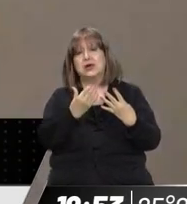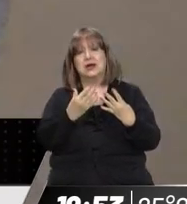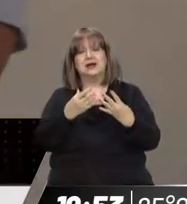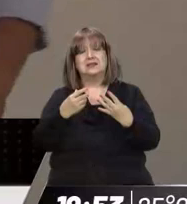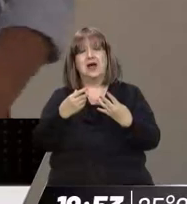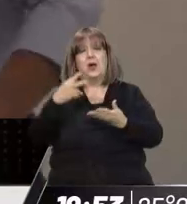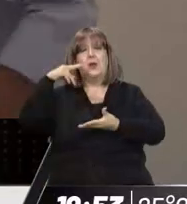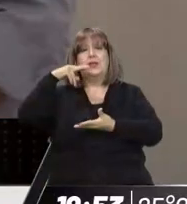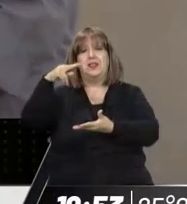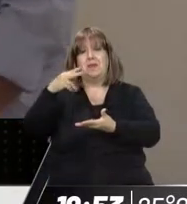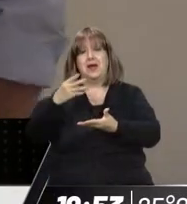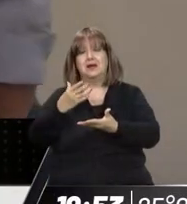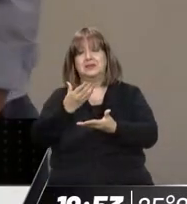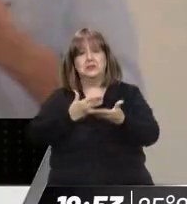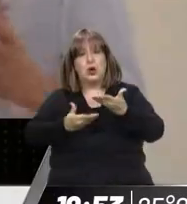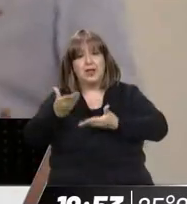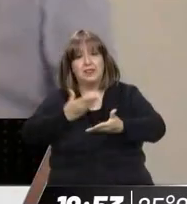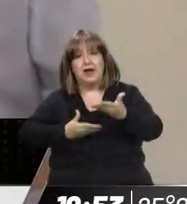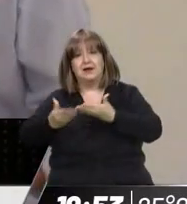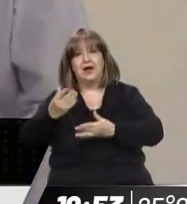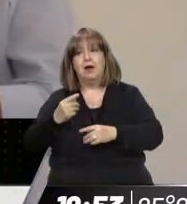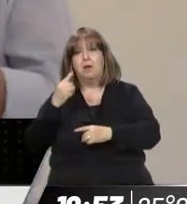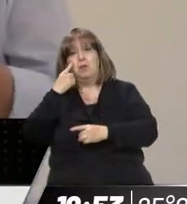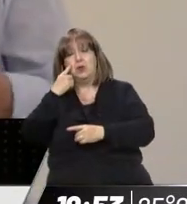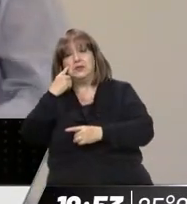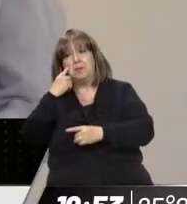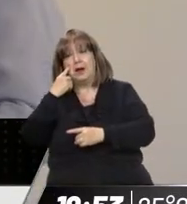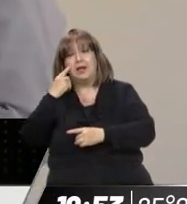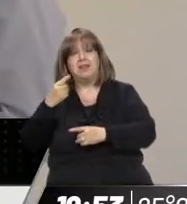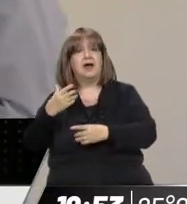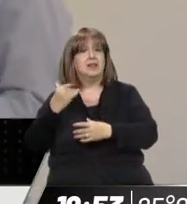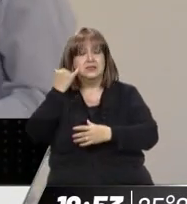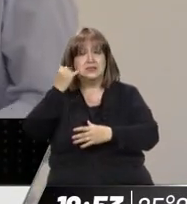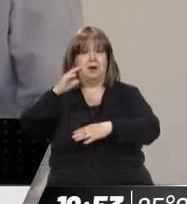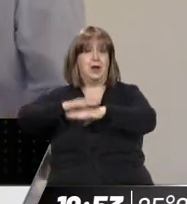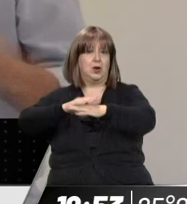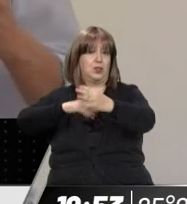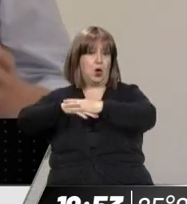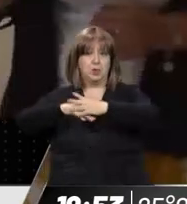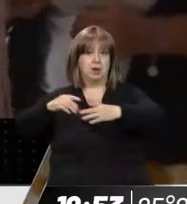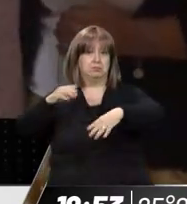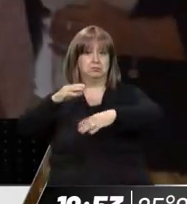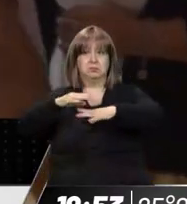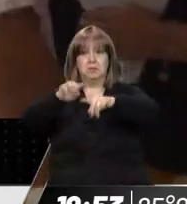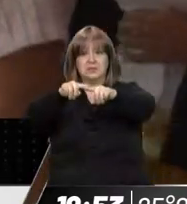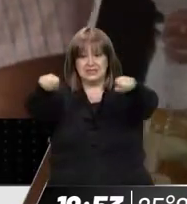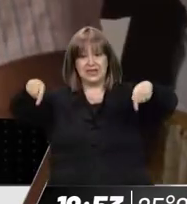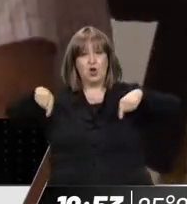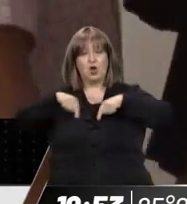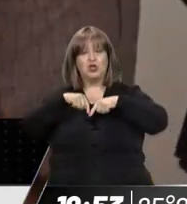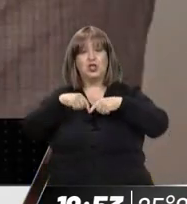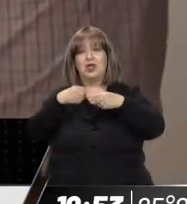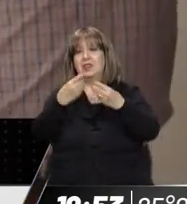a los materiales. El municipio ha puesto la mano de obra para realizar el salón de usos múltiples, el cual estará destinado